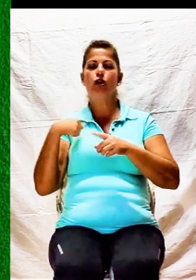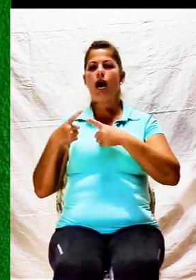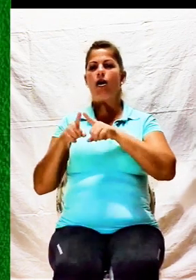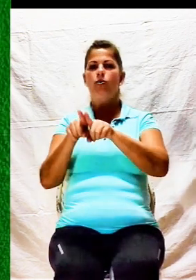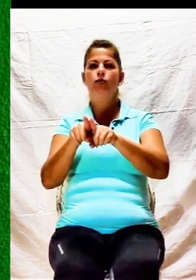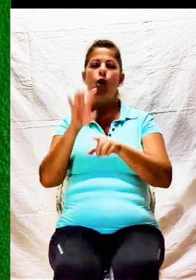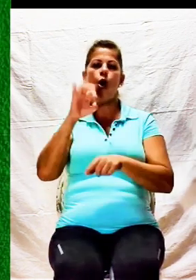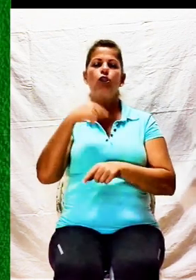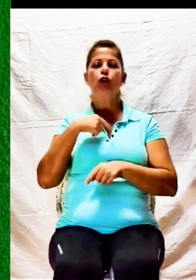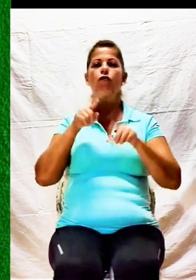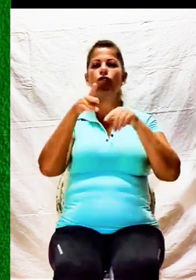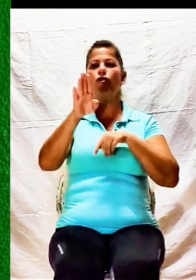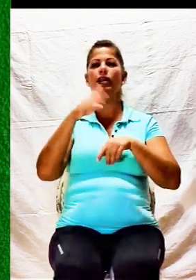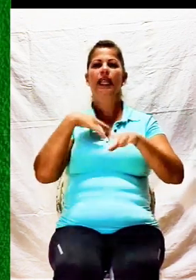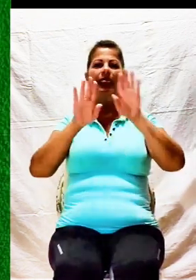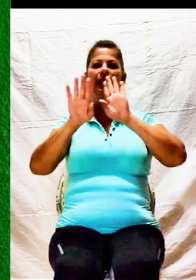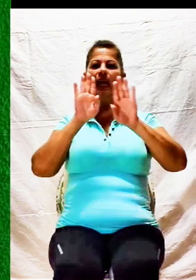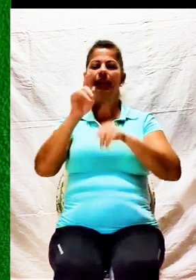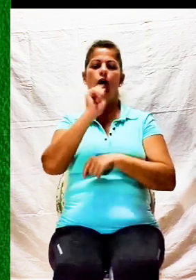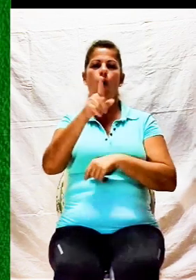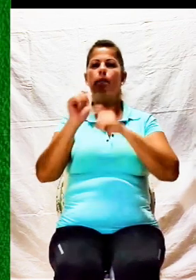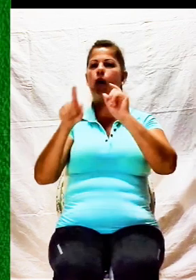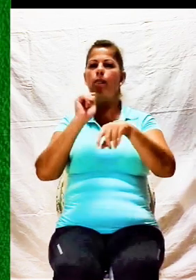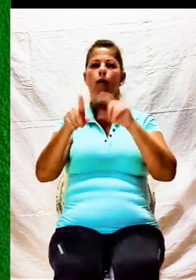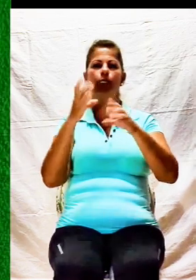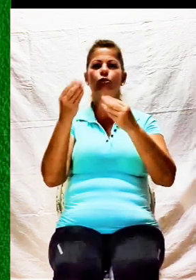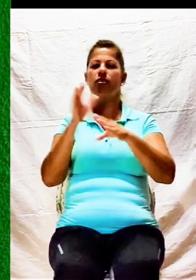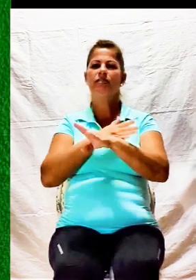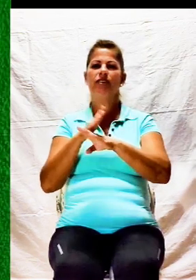solo, comprar compulsivamente, llenarse de actividades,